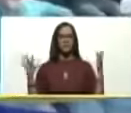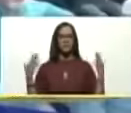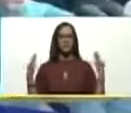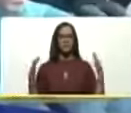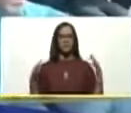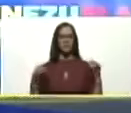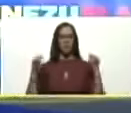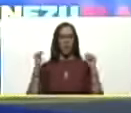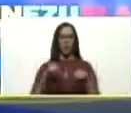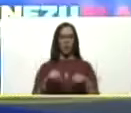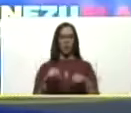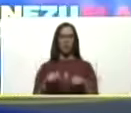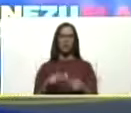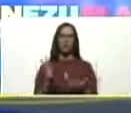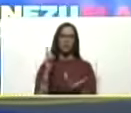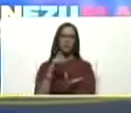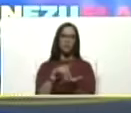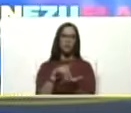Hoy cuando llegué